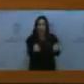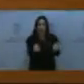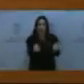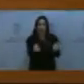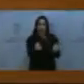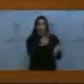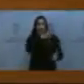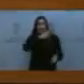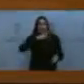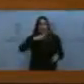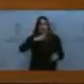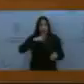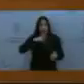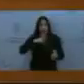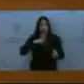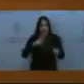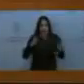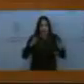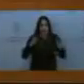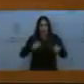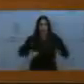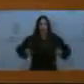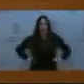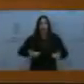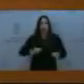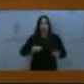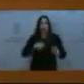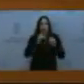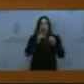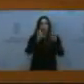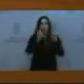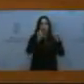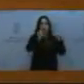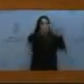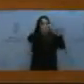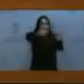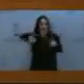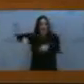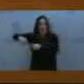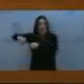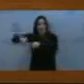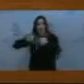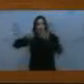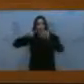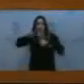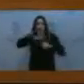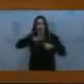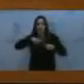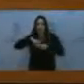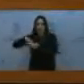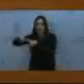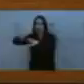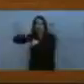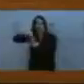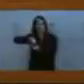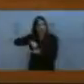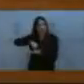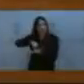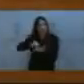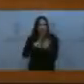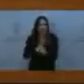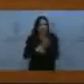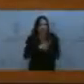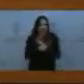regionales se quedan sin jabalíes y las ciudades se llenan de jabalíes. Esa es la gestión. Clara incapacidad política.